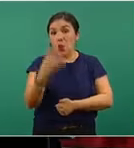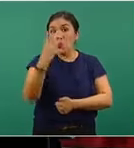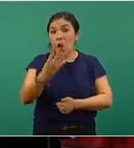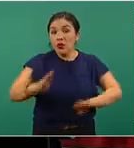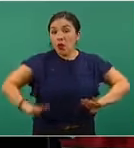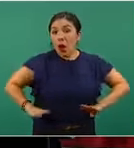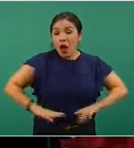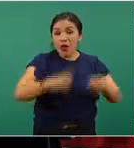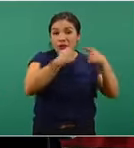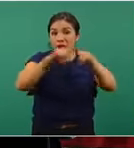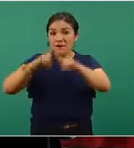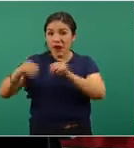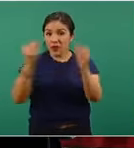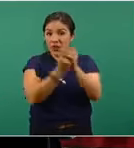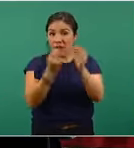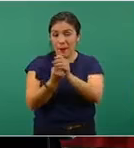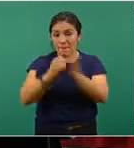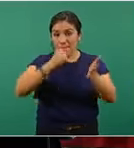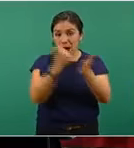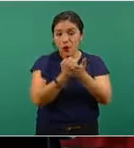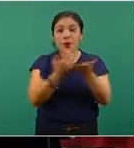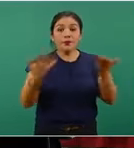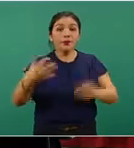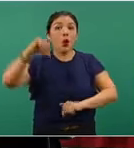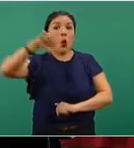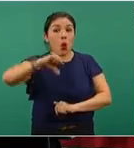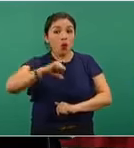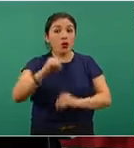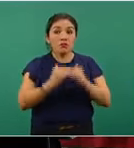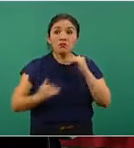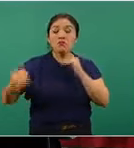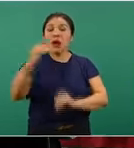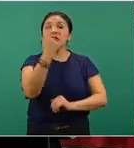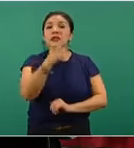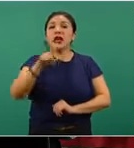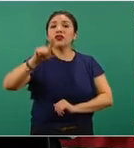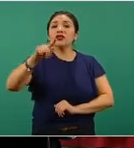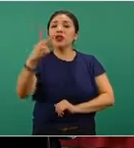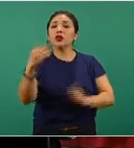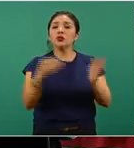de vacuna. Y hoy tuvimos un avance de